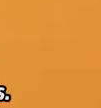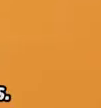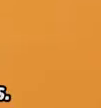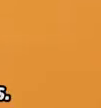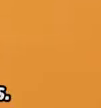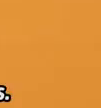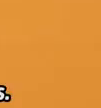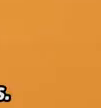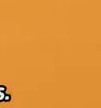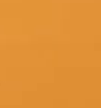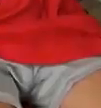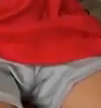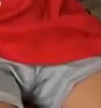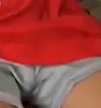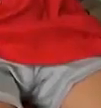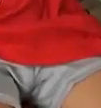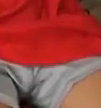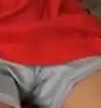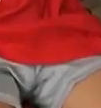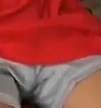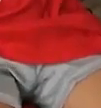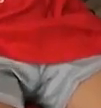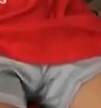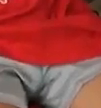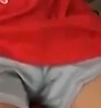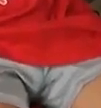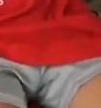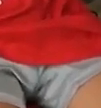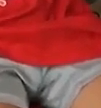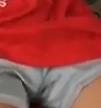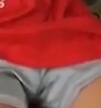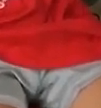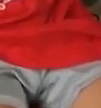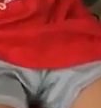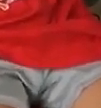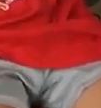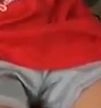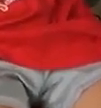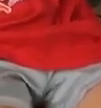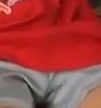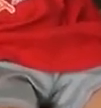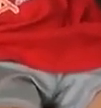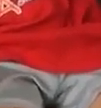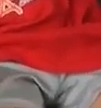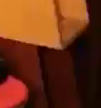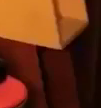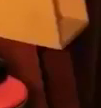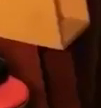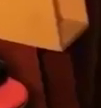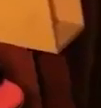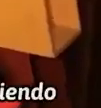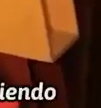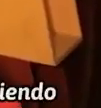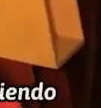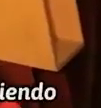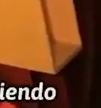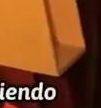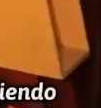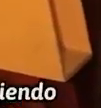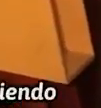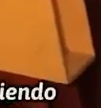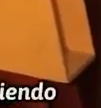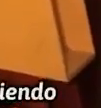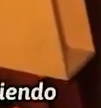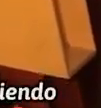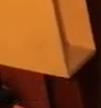Que me asustan las vacunas. Toda mi infancia llorando cuando toca la vacuna. Mi